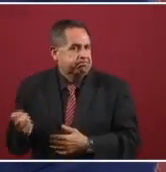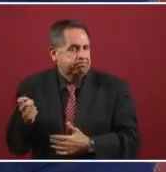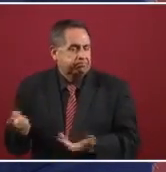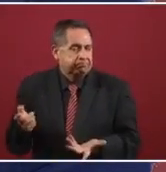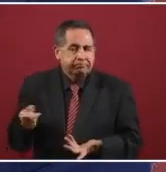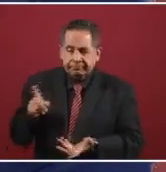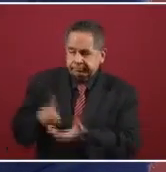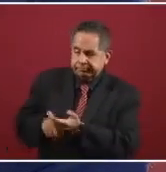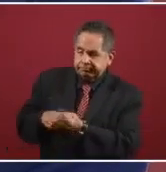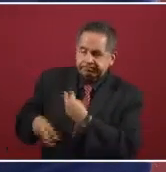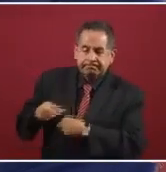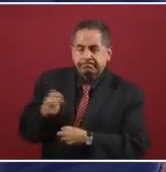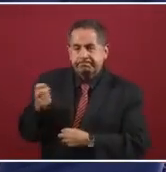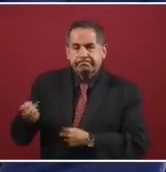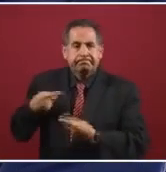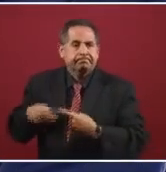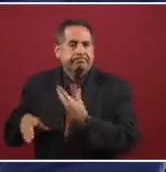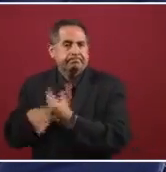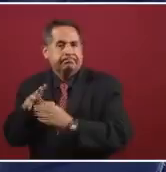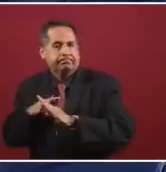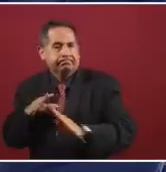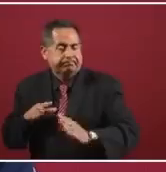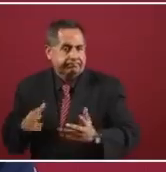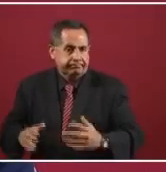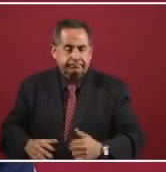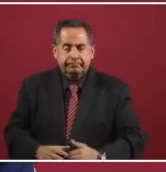origen de los migrantes.